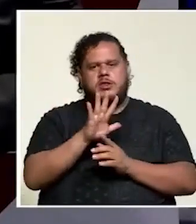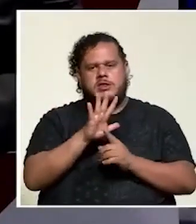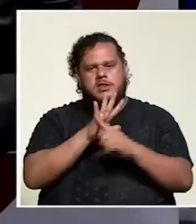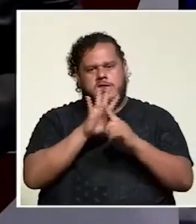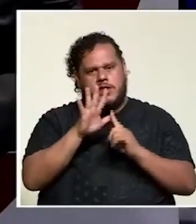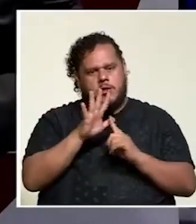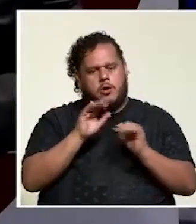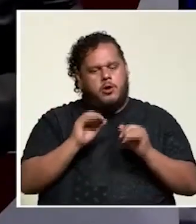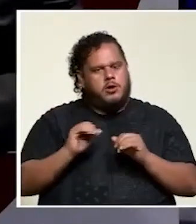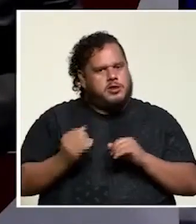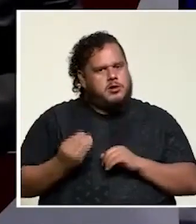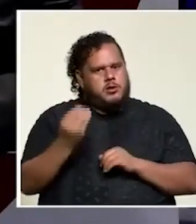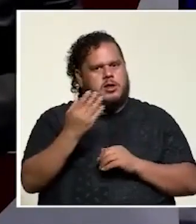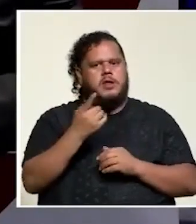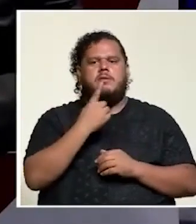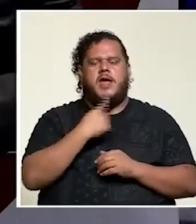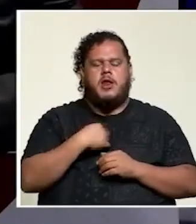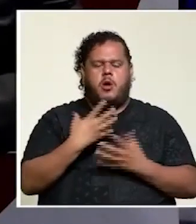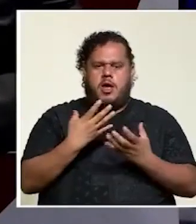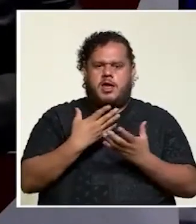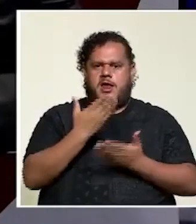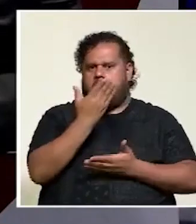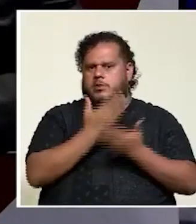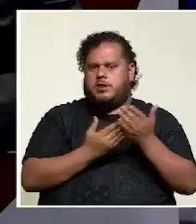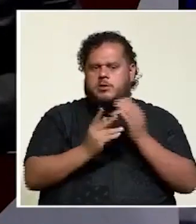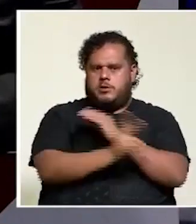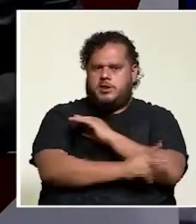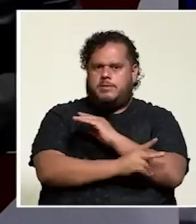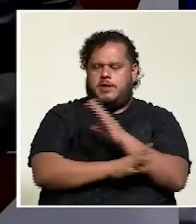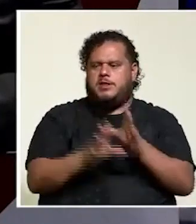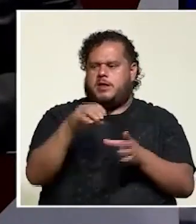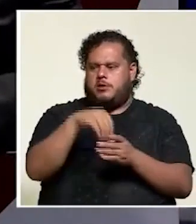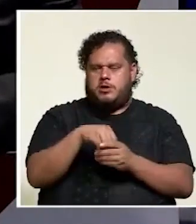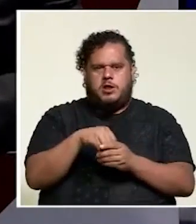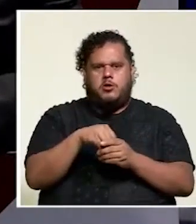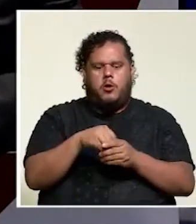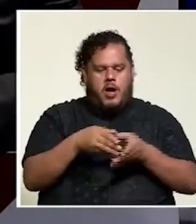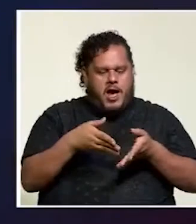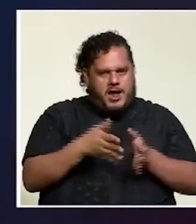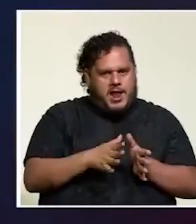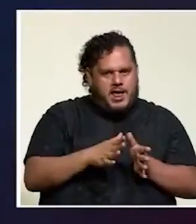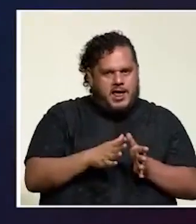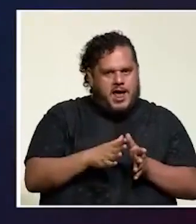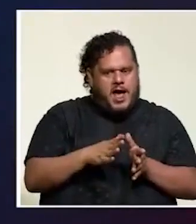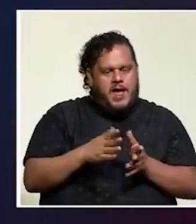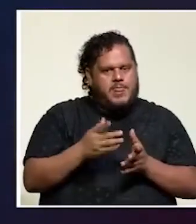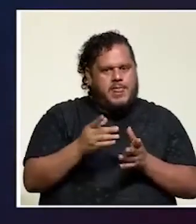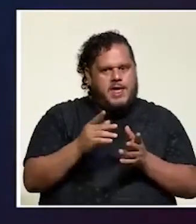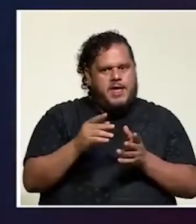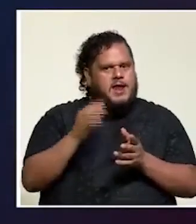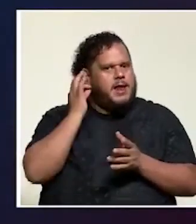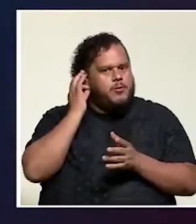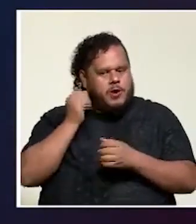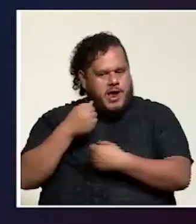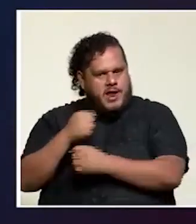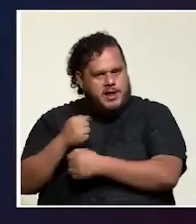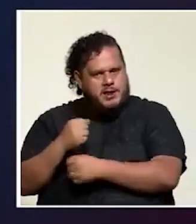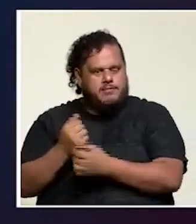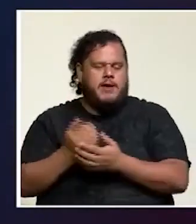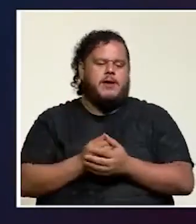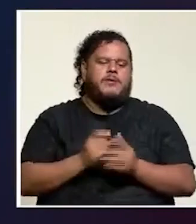jóvenes que estaban ahí me dijeron, queremos irnos del país, incluyendo a la hija de la mucama. Y entonces ahí fue donde yo dije, este es un